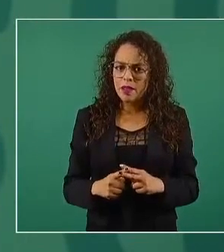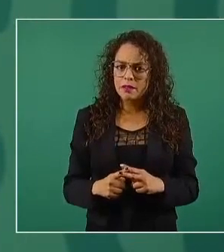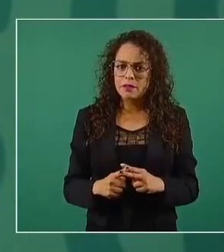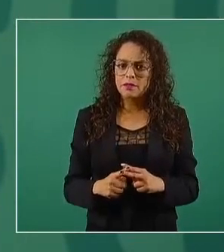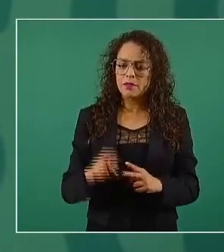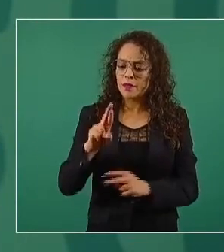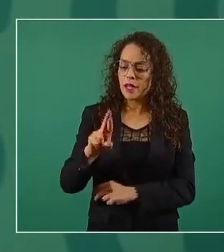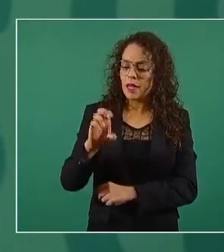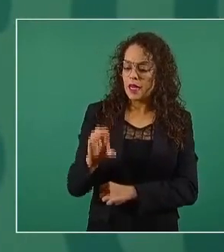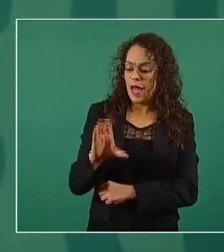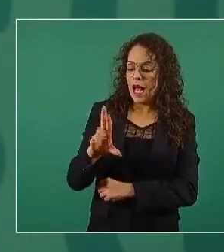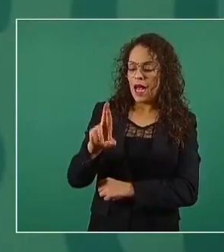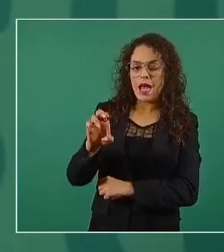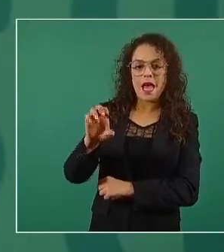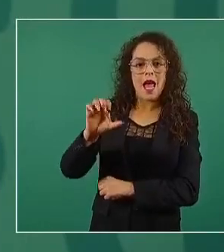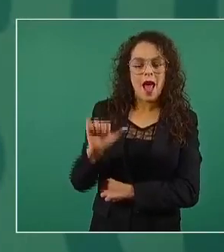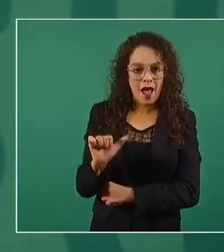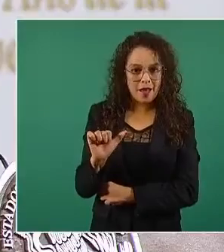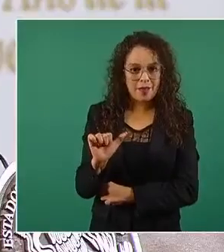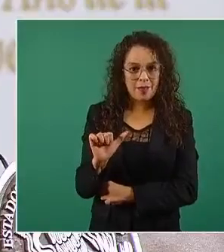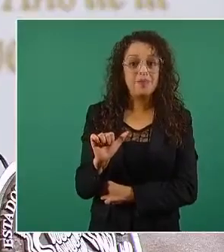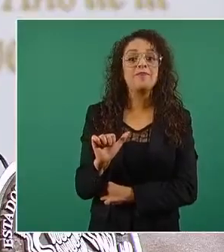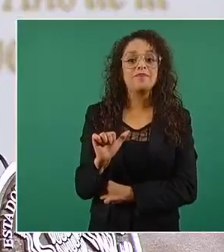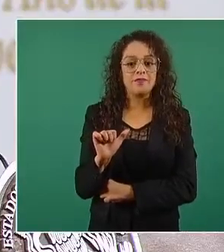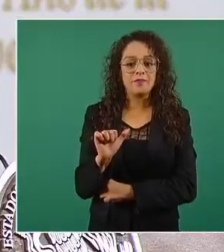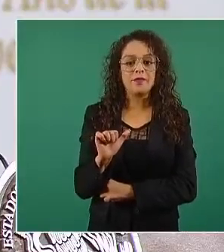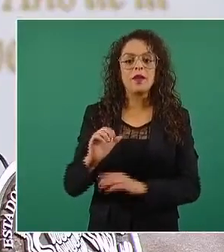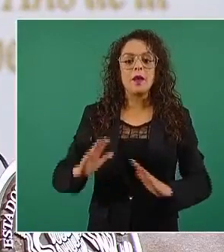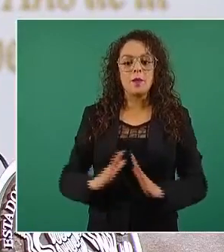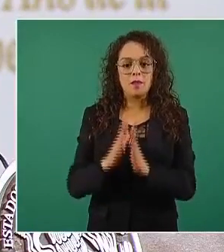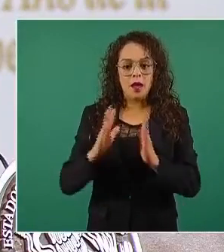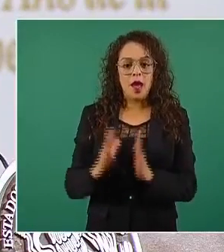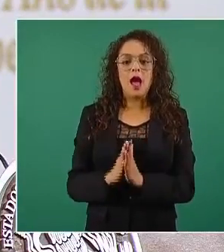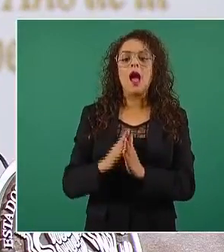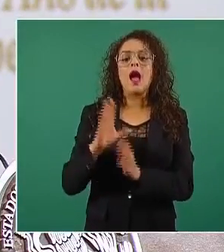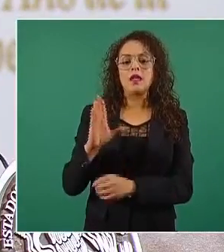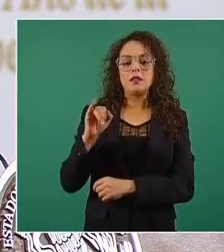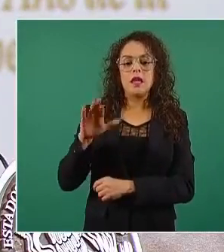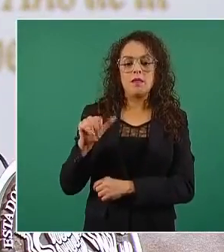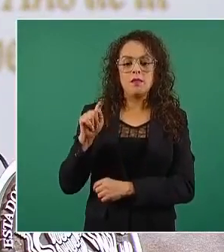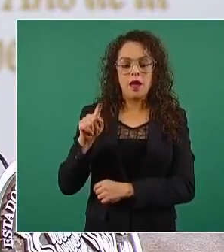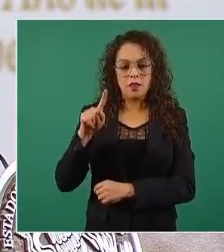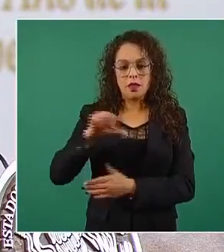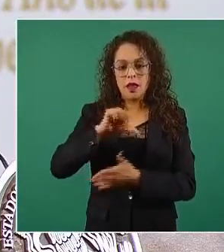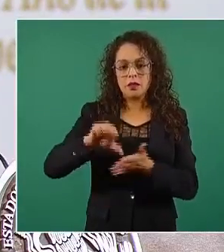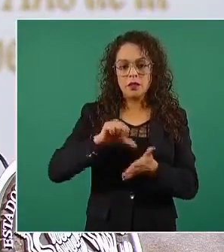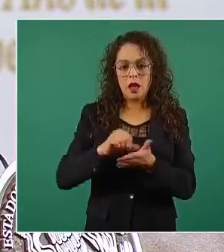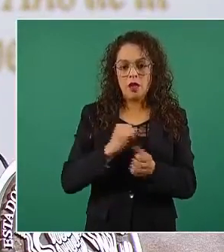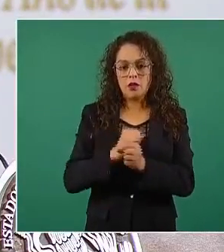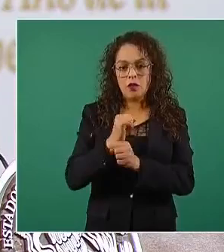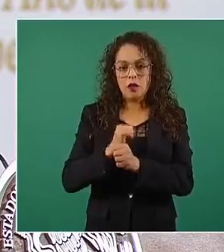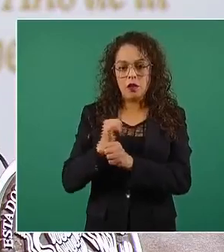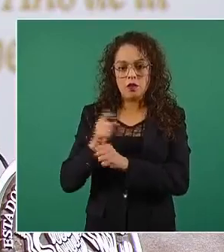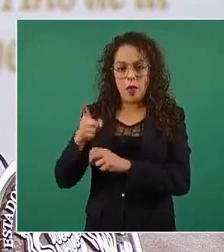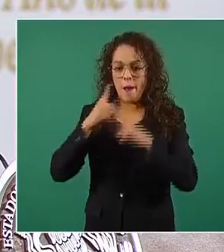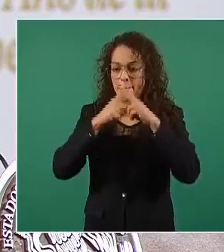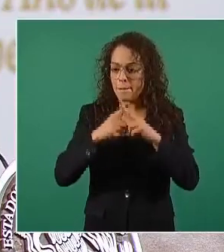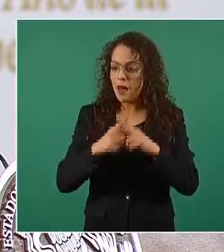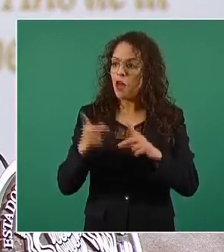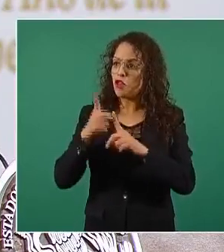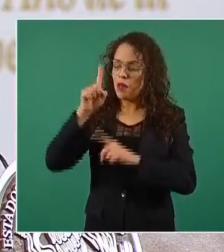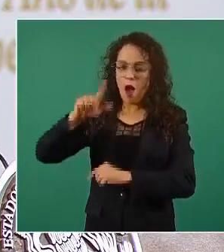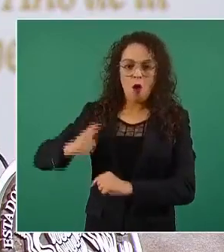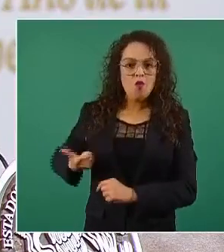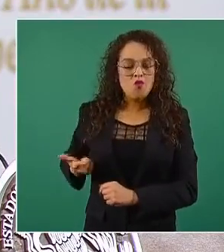RECREA, en el que participa el CIMAT, el Centro de Investigación en Matemáticas de Guanajuato.